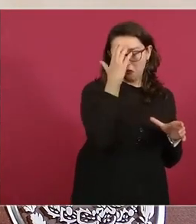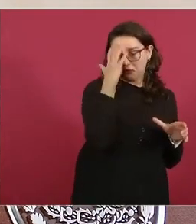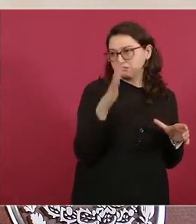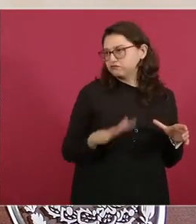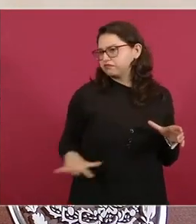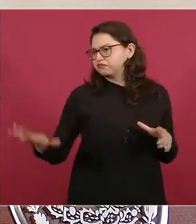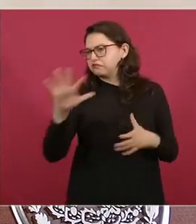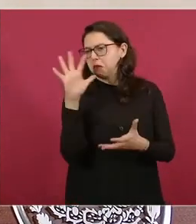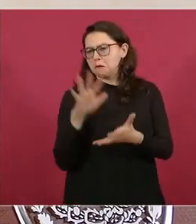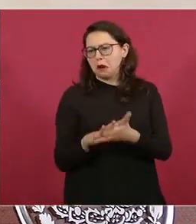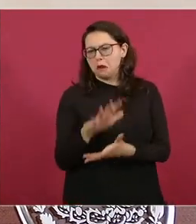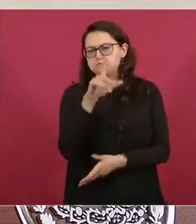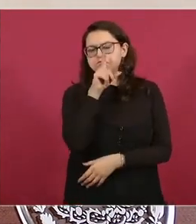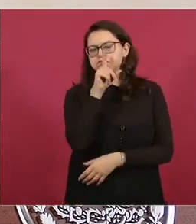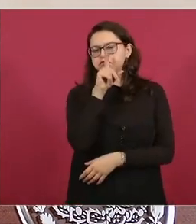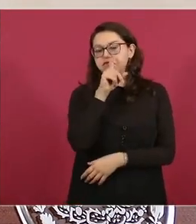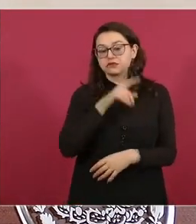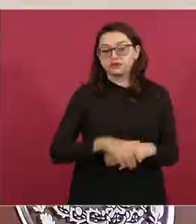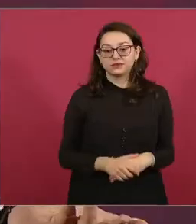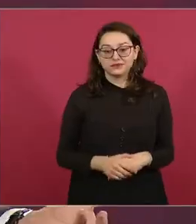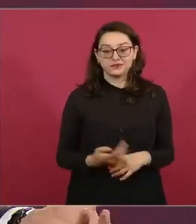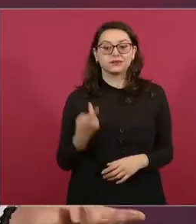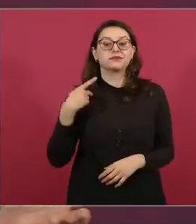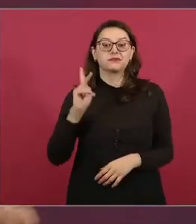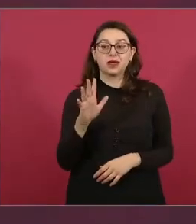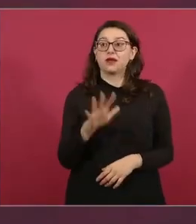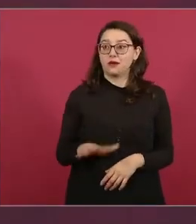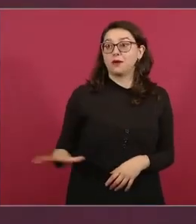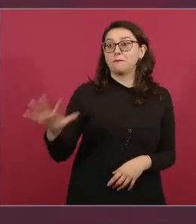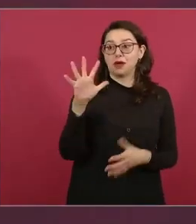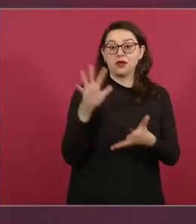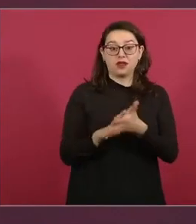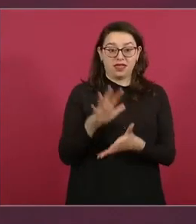claro, pagados con dinero de todo el pueblo.